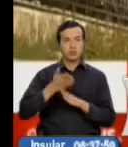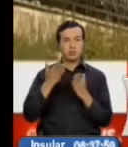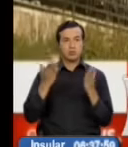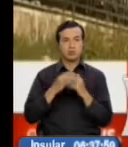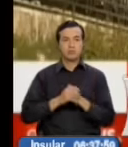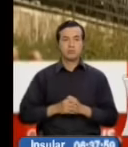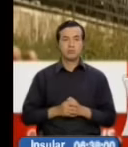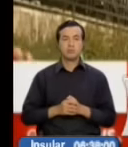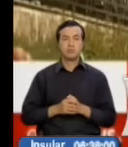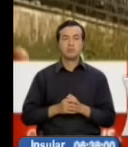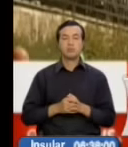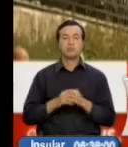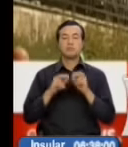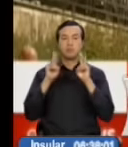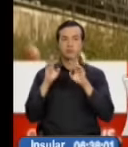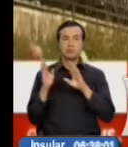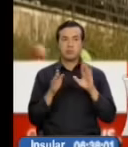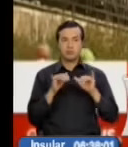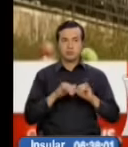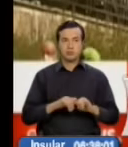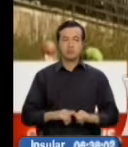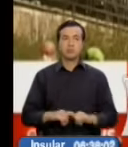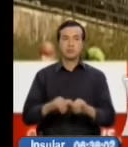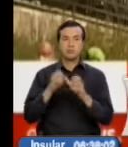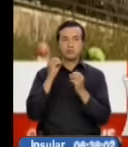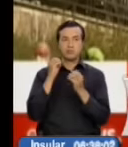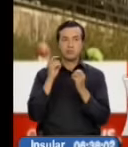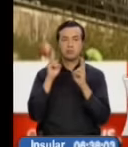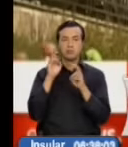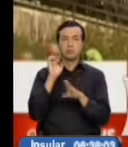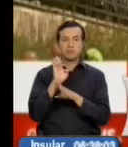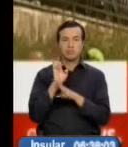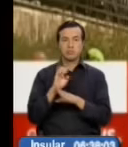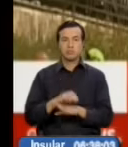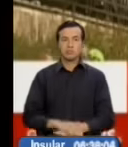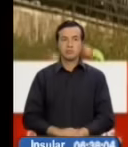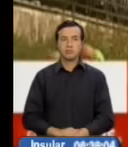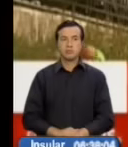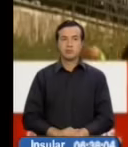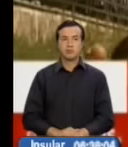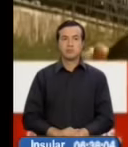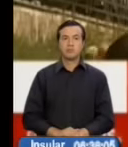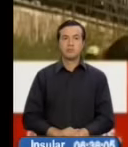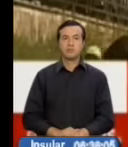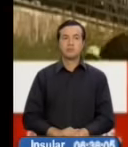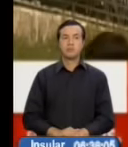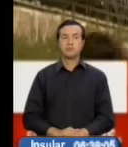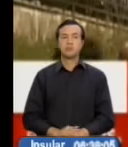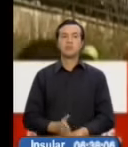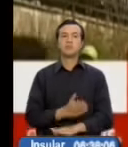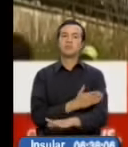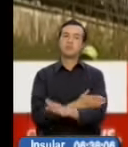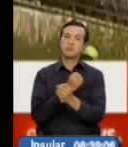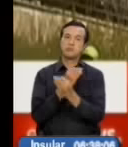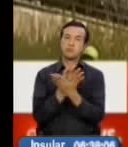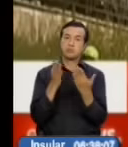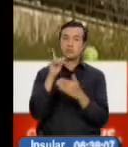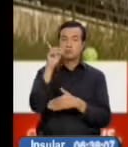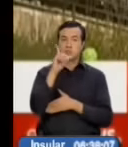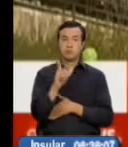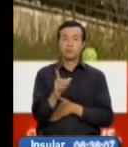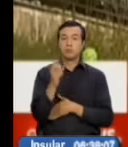pronto, dejamos este tema y seguimos con la información de carácter local. Y antes de avanzar, simplemente decirles también que en Italia